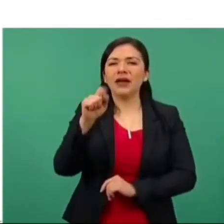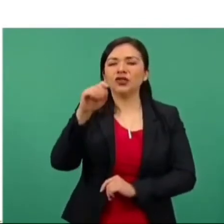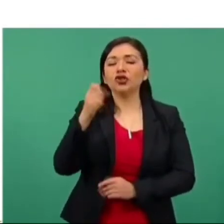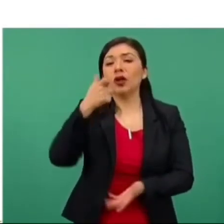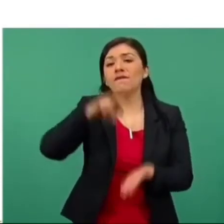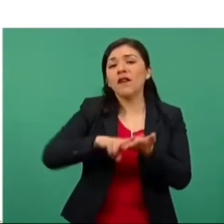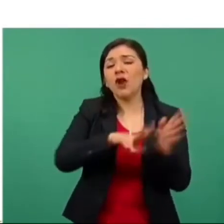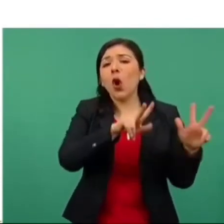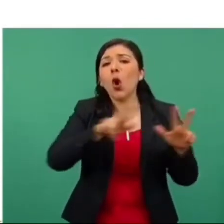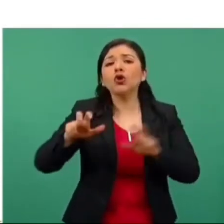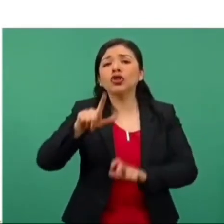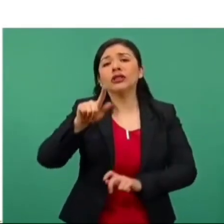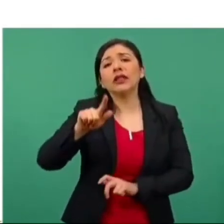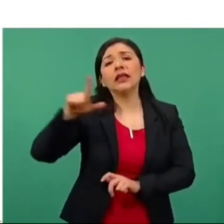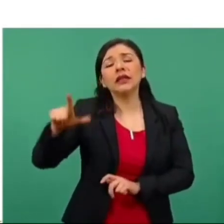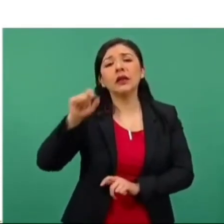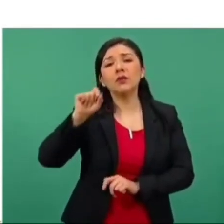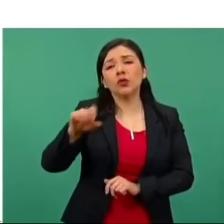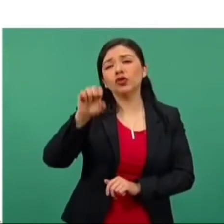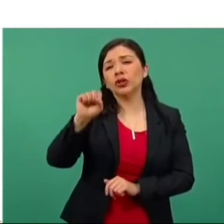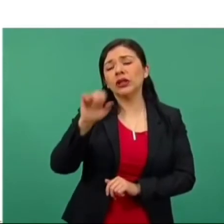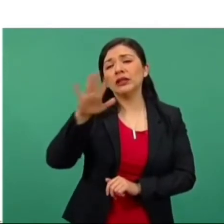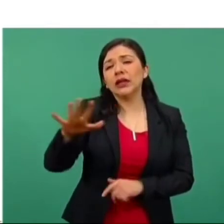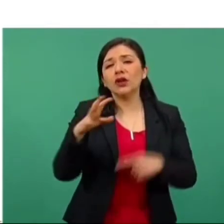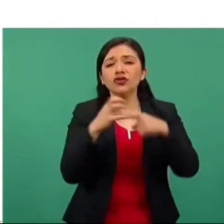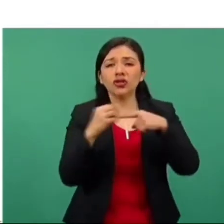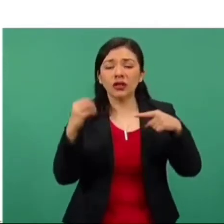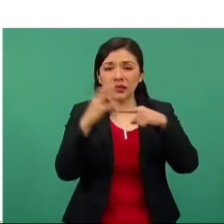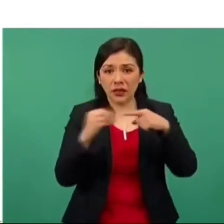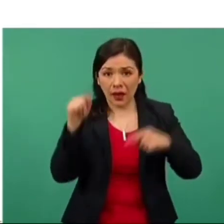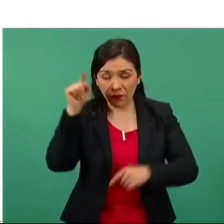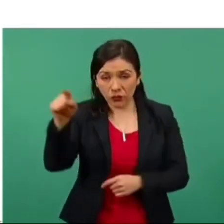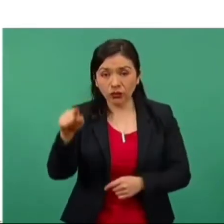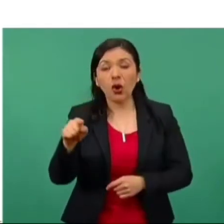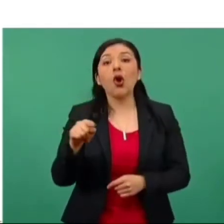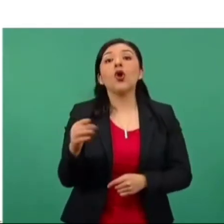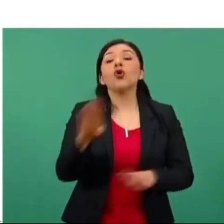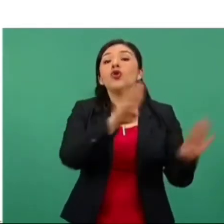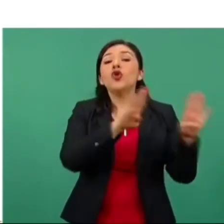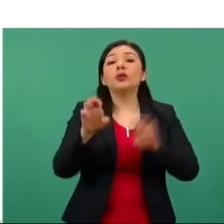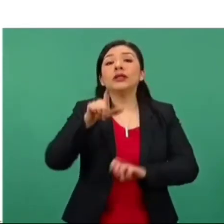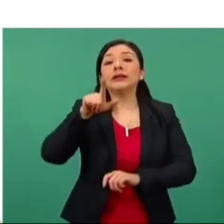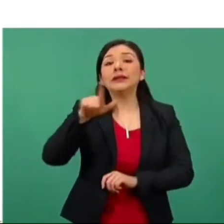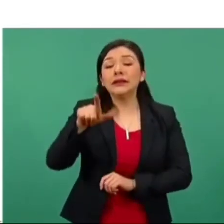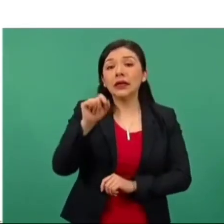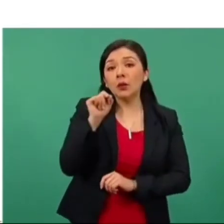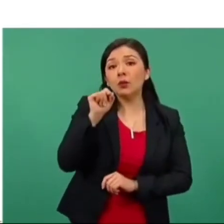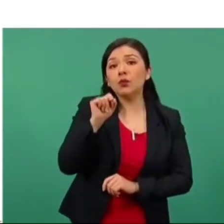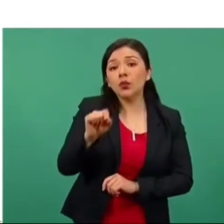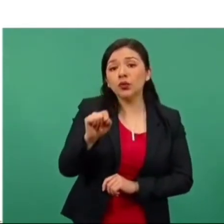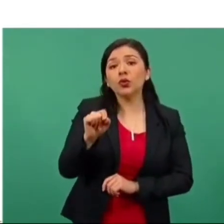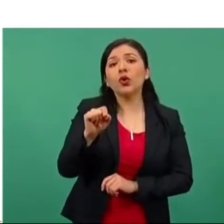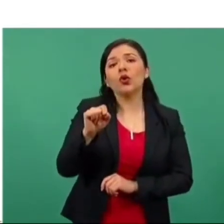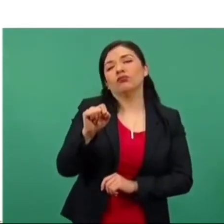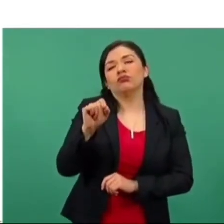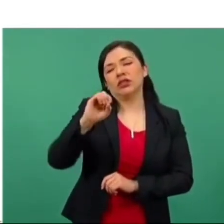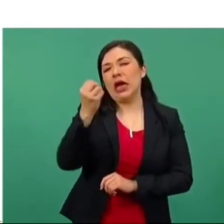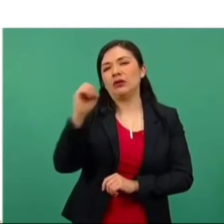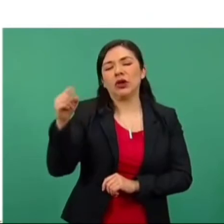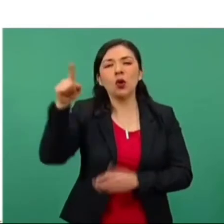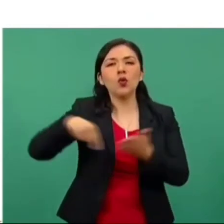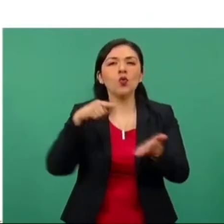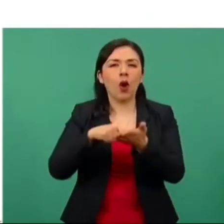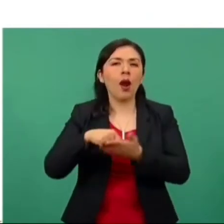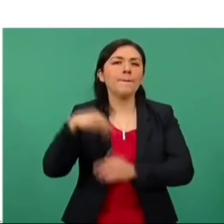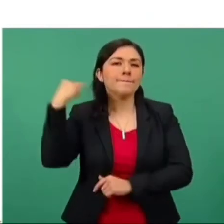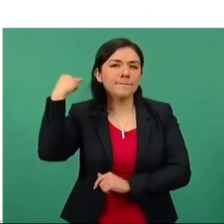ochocientos setenta y siete pesos con sesenta y cinco centavos, novecientos diecisiete pesos en Morelia, Michoacán,